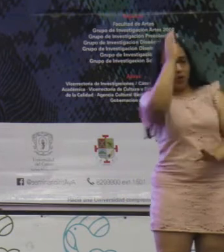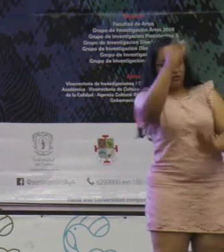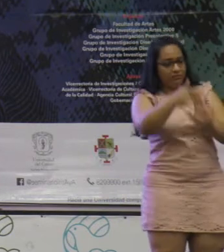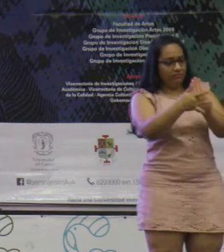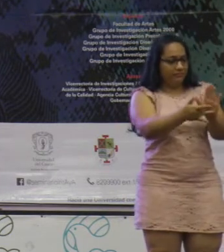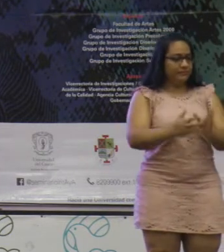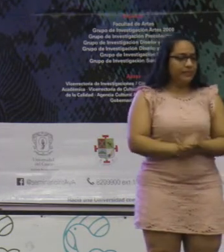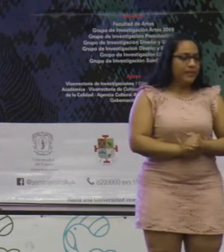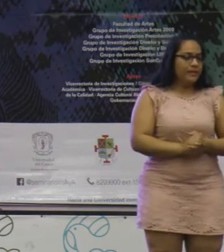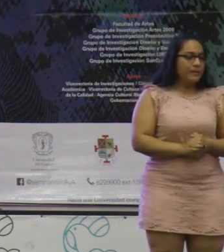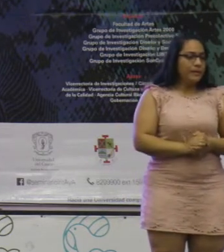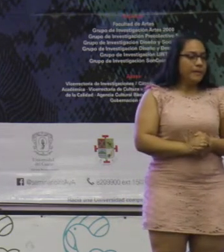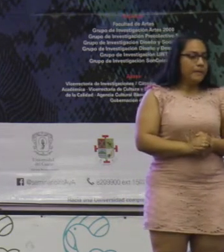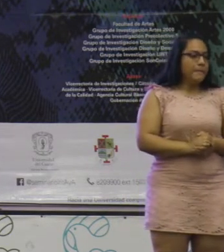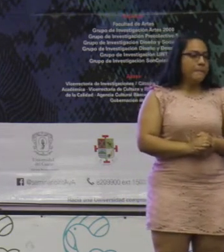que compartamos.